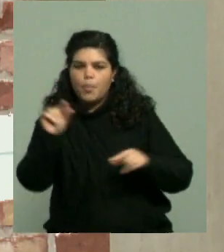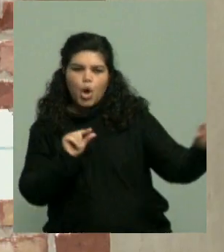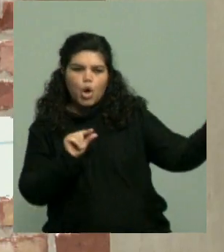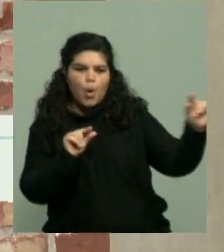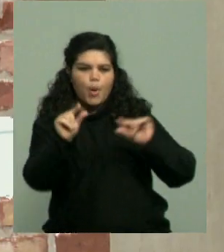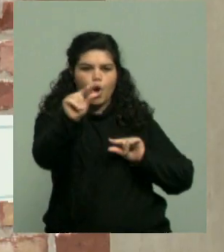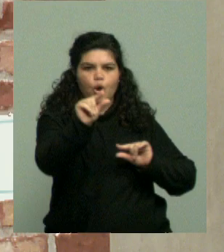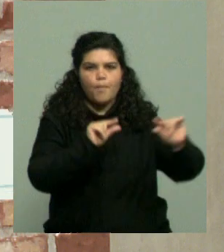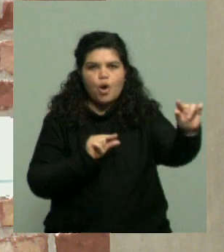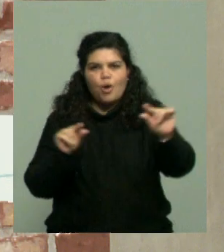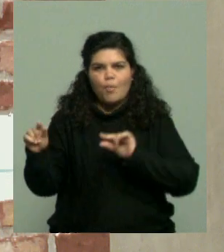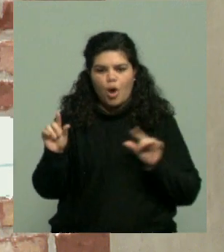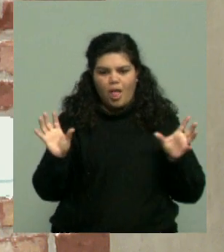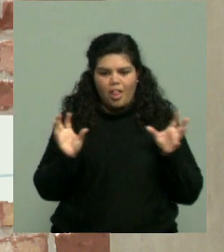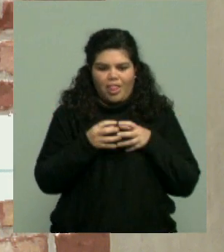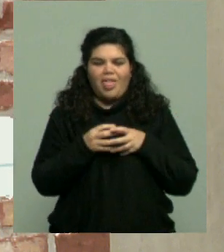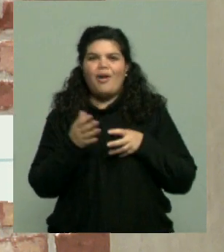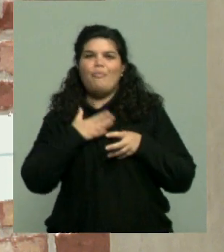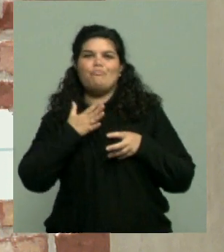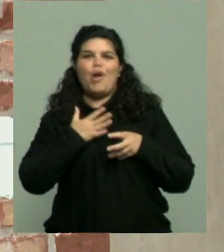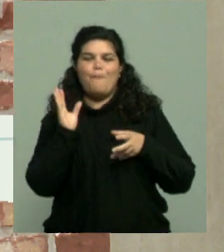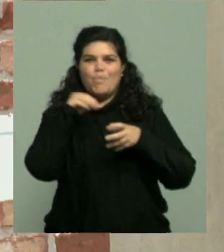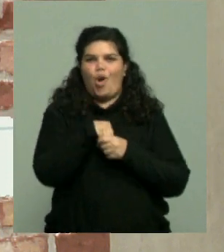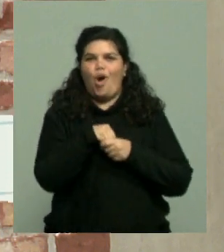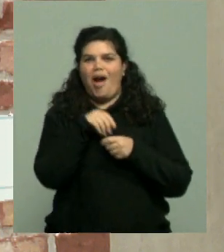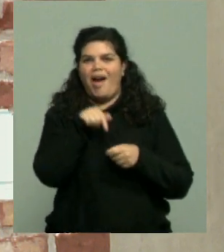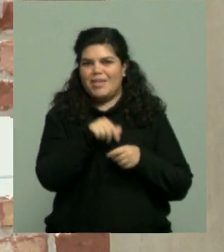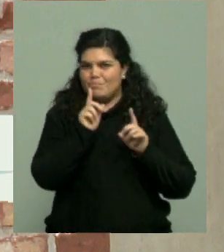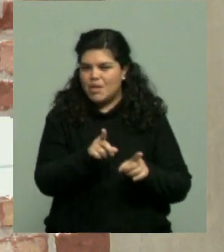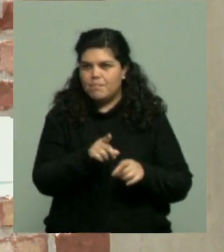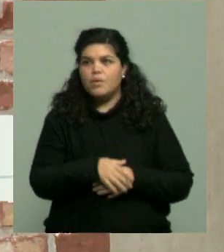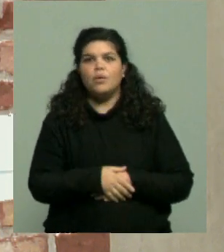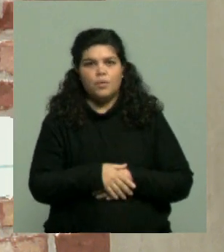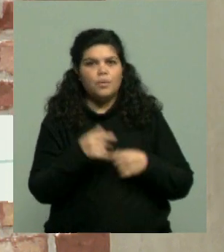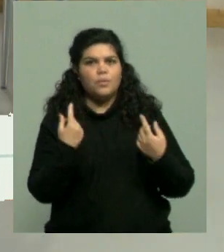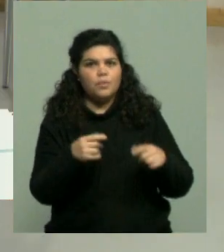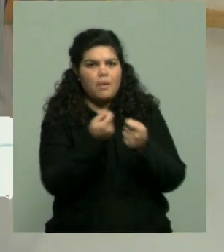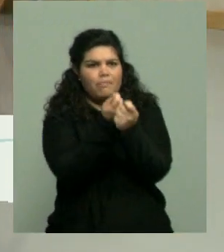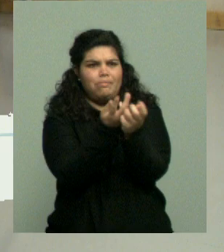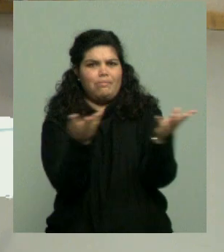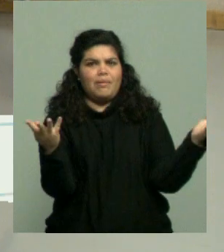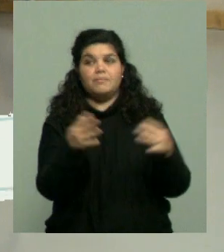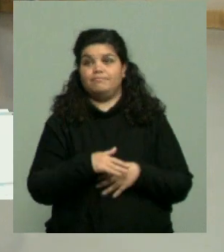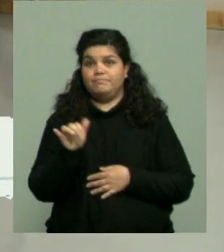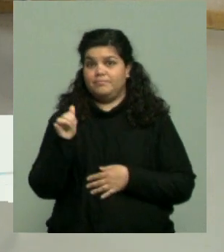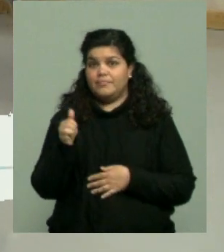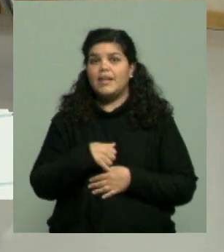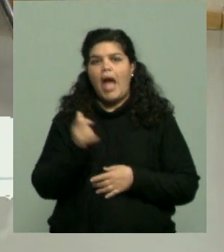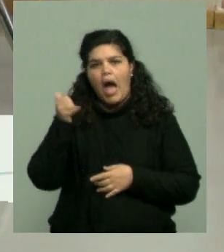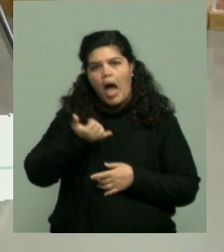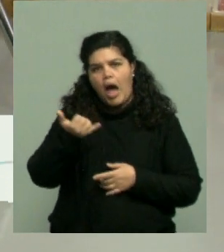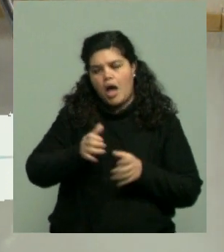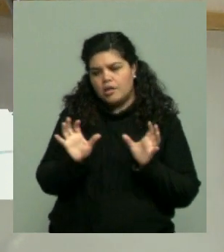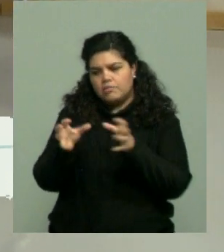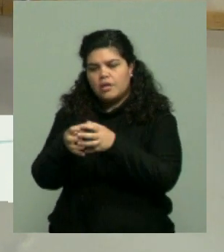o sea, hay de todo un poco, y además, bueno, siendo tantos, es inevitable. Sí, sí, sí, sí, tenemos una sección de vientos,